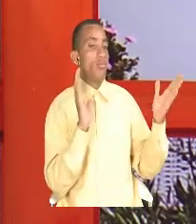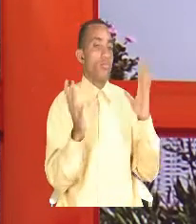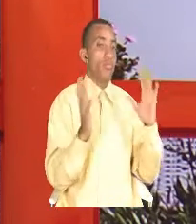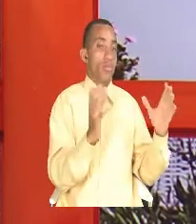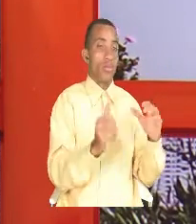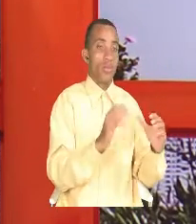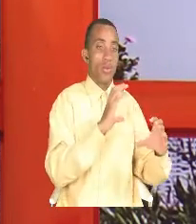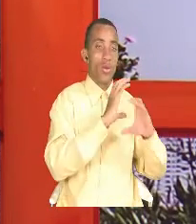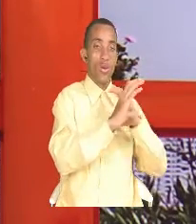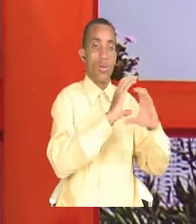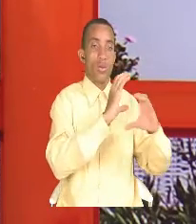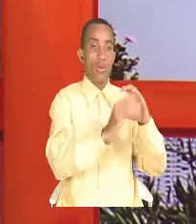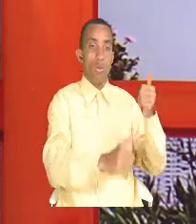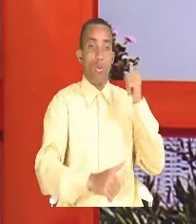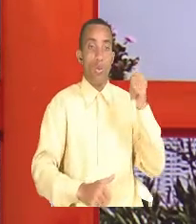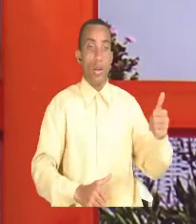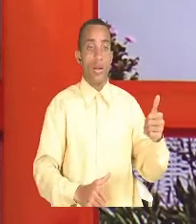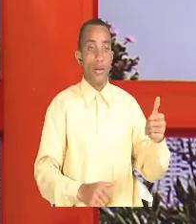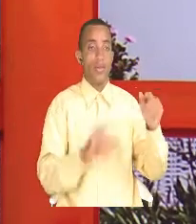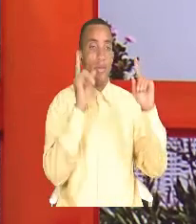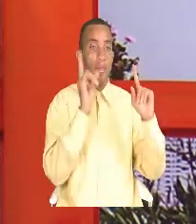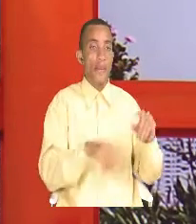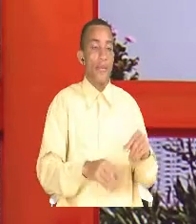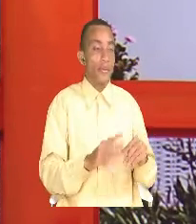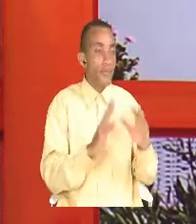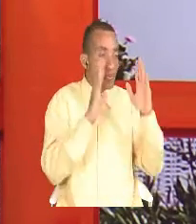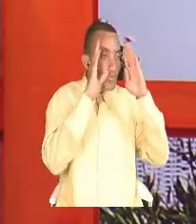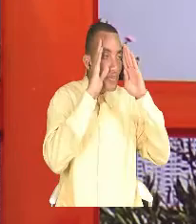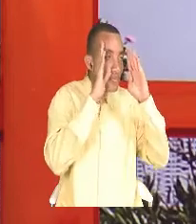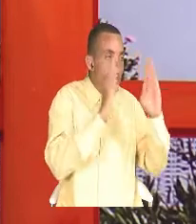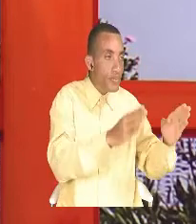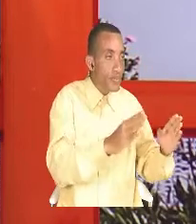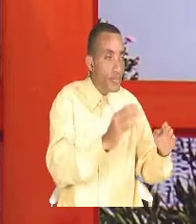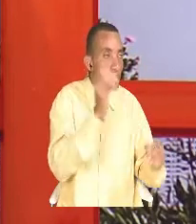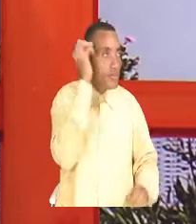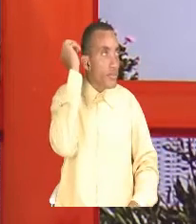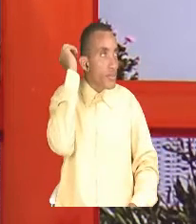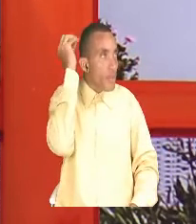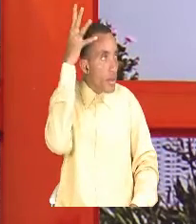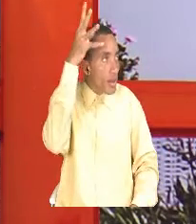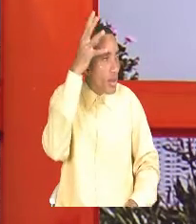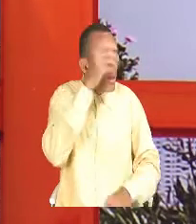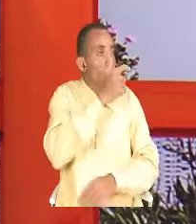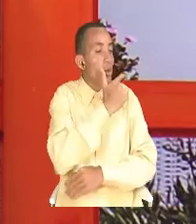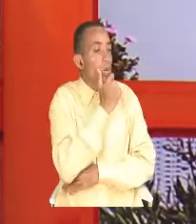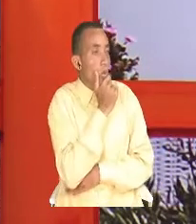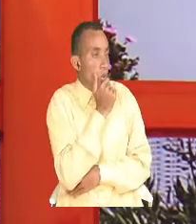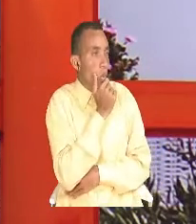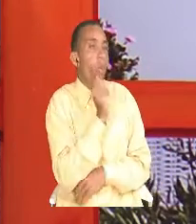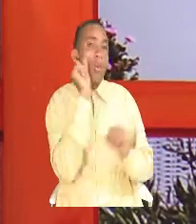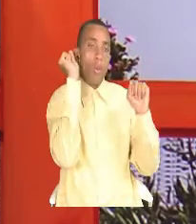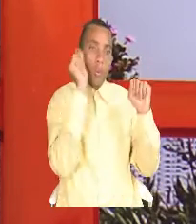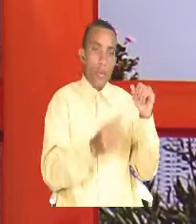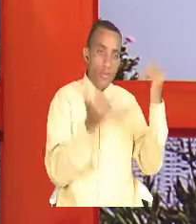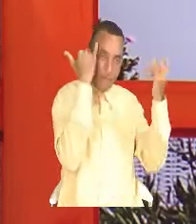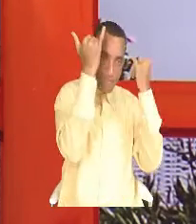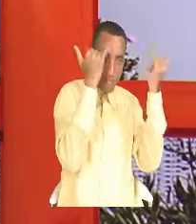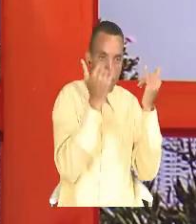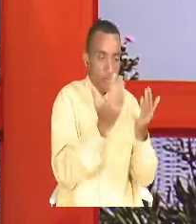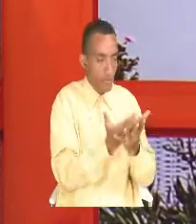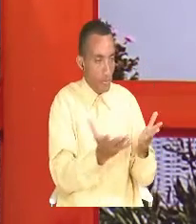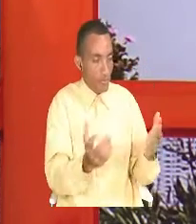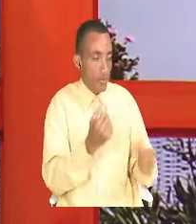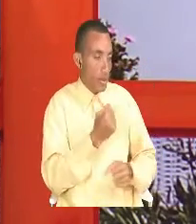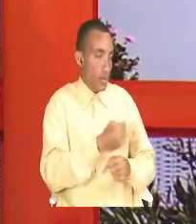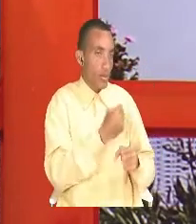de trabajo que se hace, también la escucha activa y la creatividad. Entonces, esto permite generar un buen trabajo en un corto tiempo